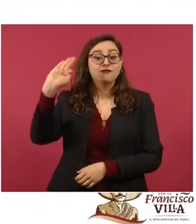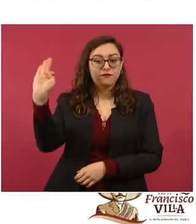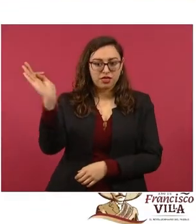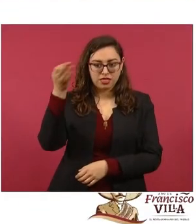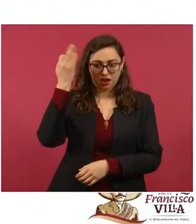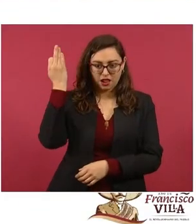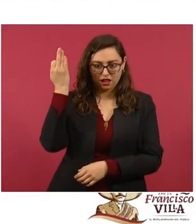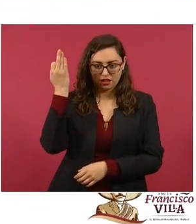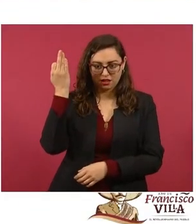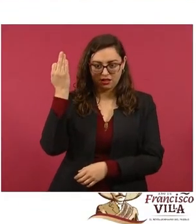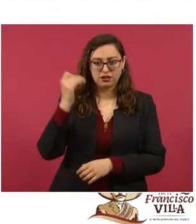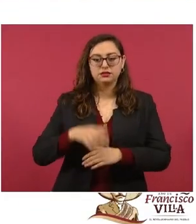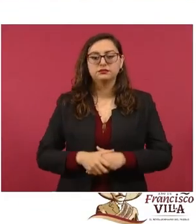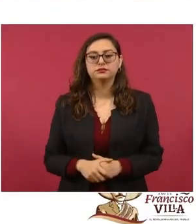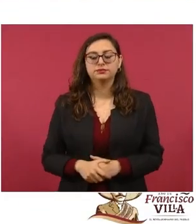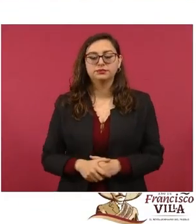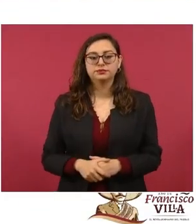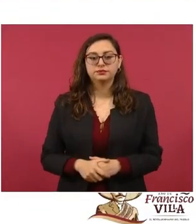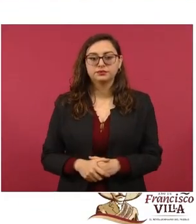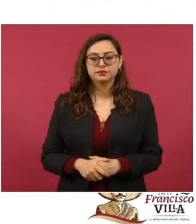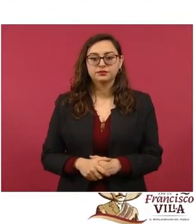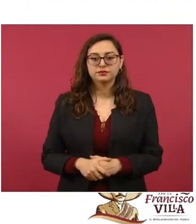Y ahí está, mire.